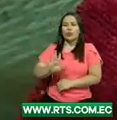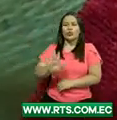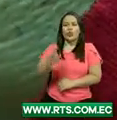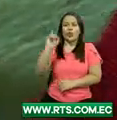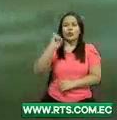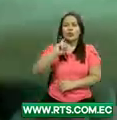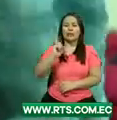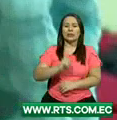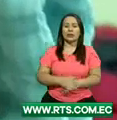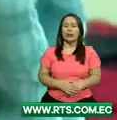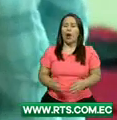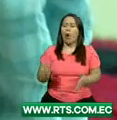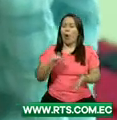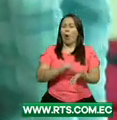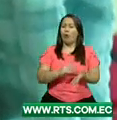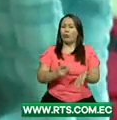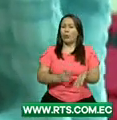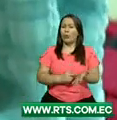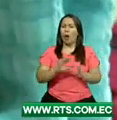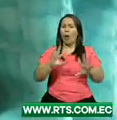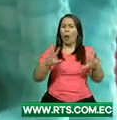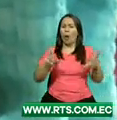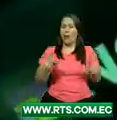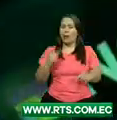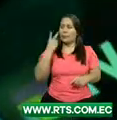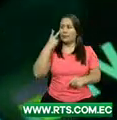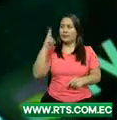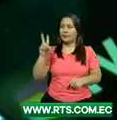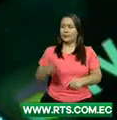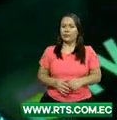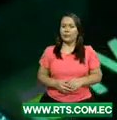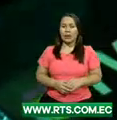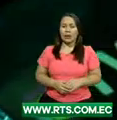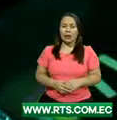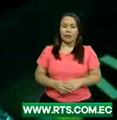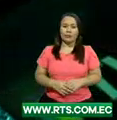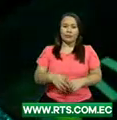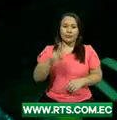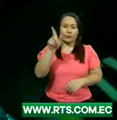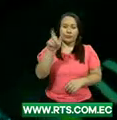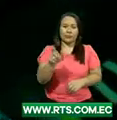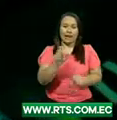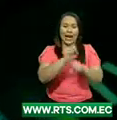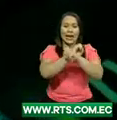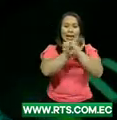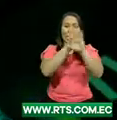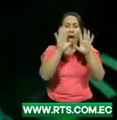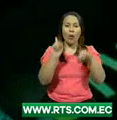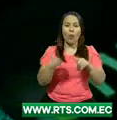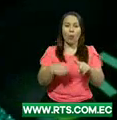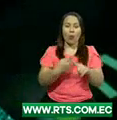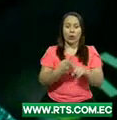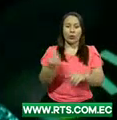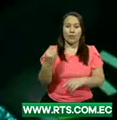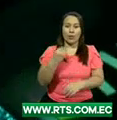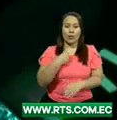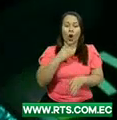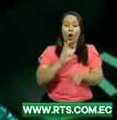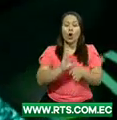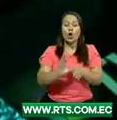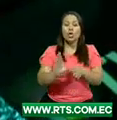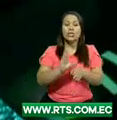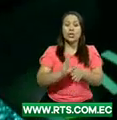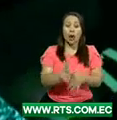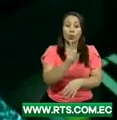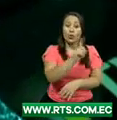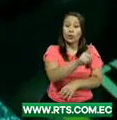los obliga a cometer actos ilícitos como este en uno de ellos son muy claro muy preciso en lo que dijo que nos recomienda y aconseja